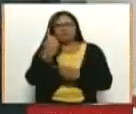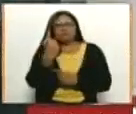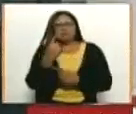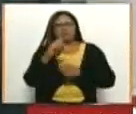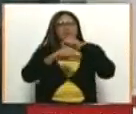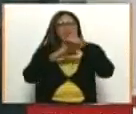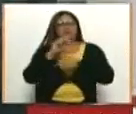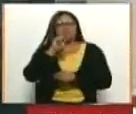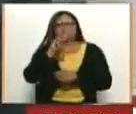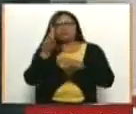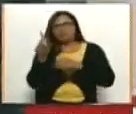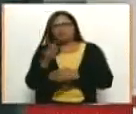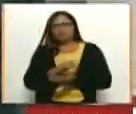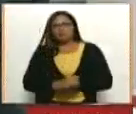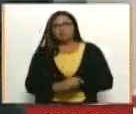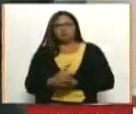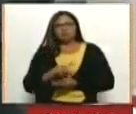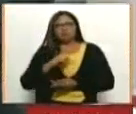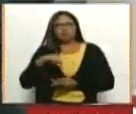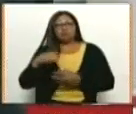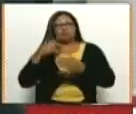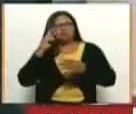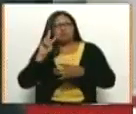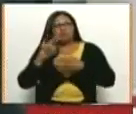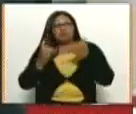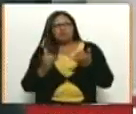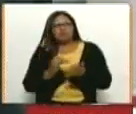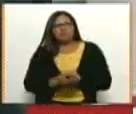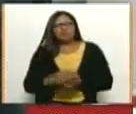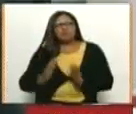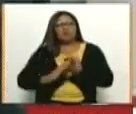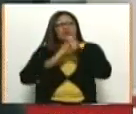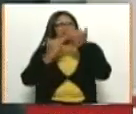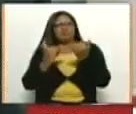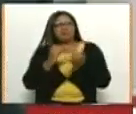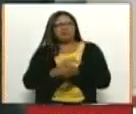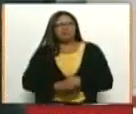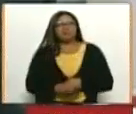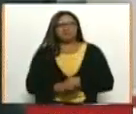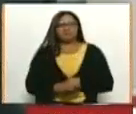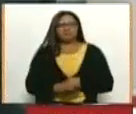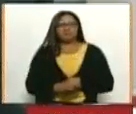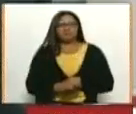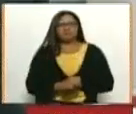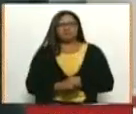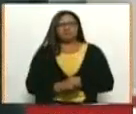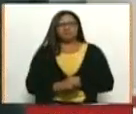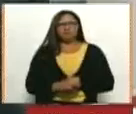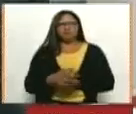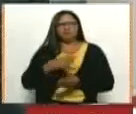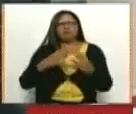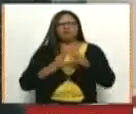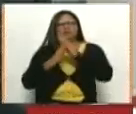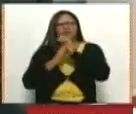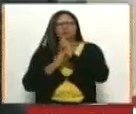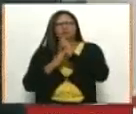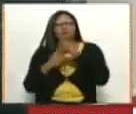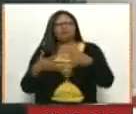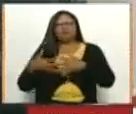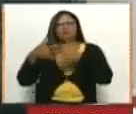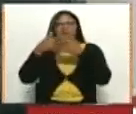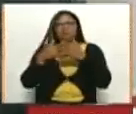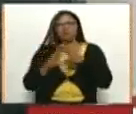resto, más nadie había discutido ese liderazgo. Hoy que el liderazgo estadounidense ya se encuentra